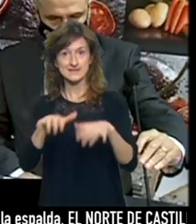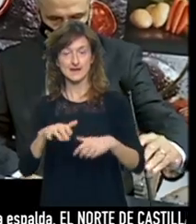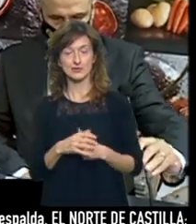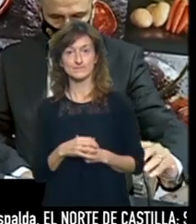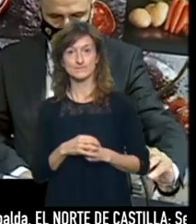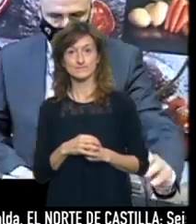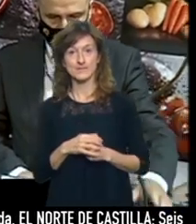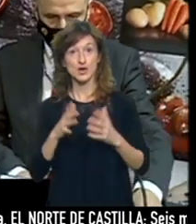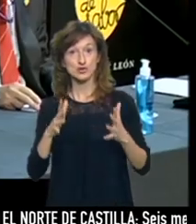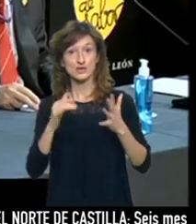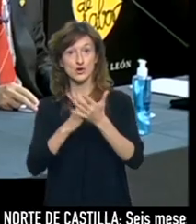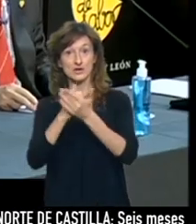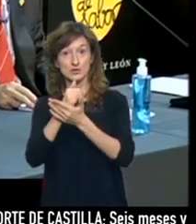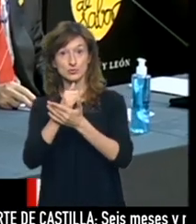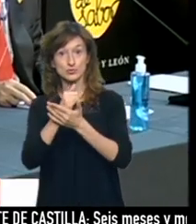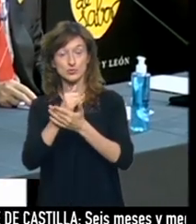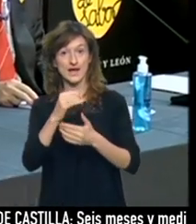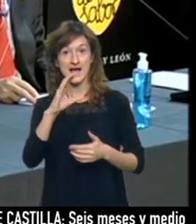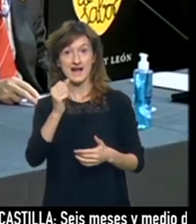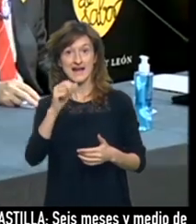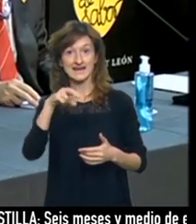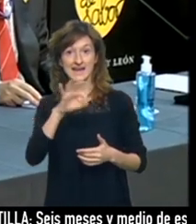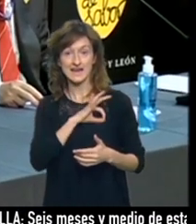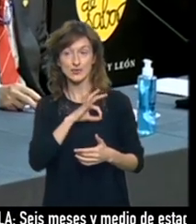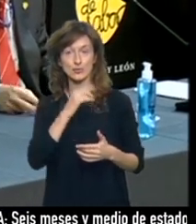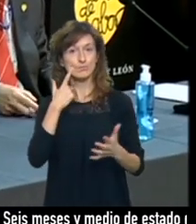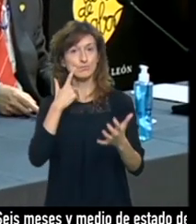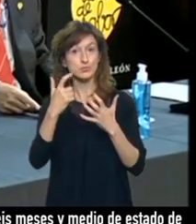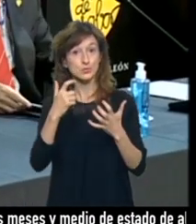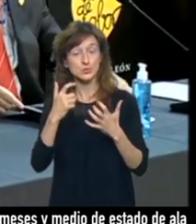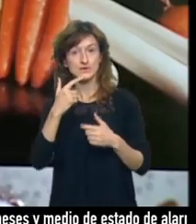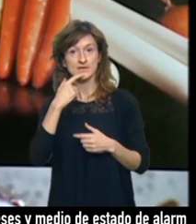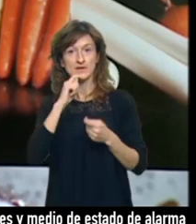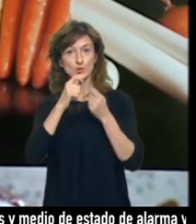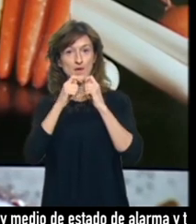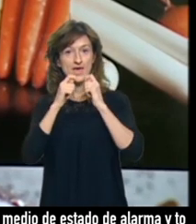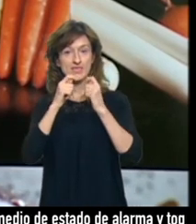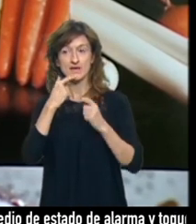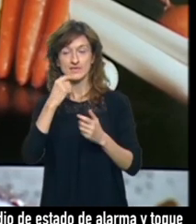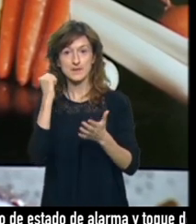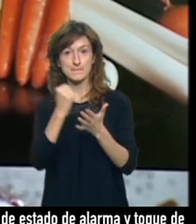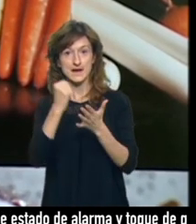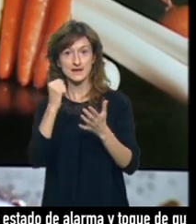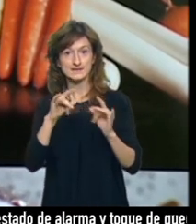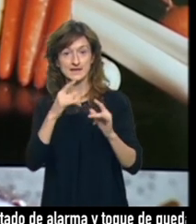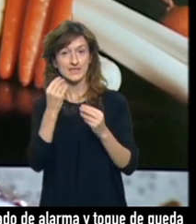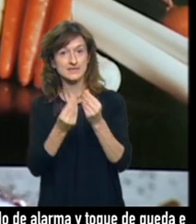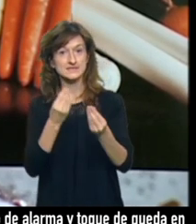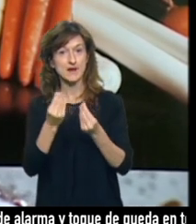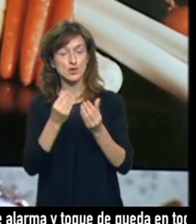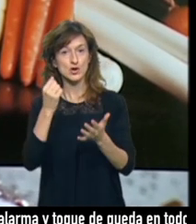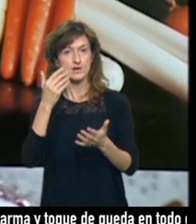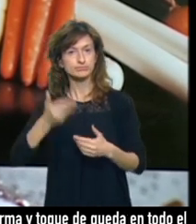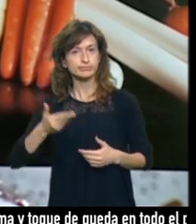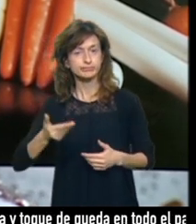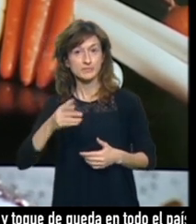León. El consejero de Agricultura, Jesús Julio Carnero, ha destacado durante la rueda de prensa que el sello de calidad Tierra de Sabor es clave